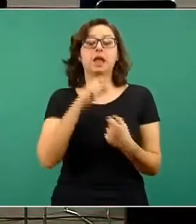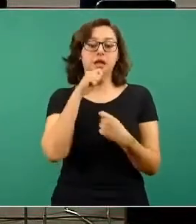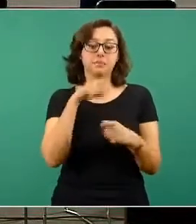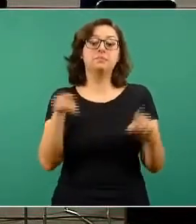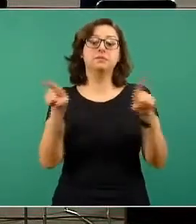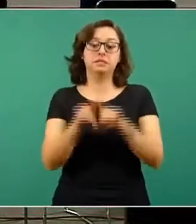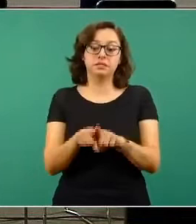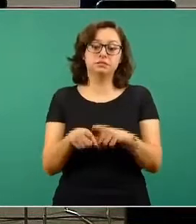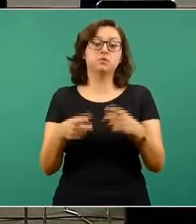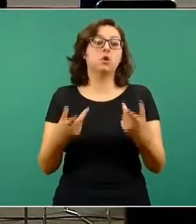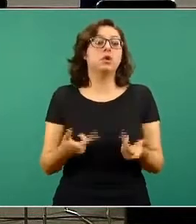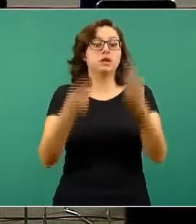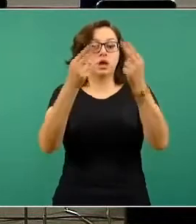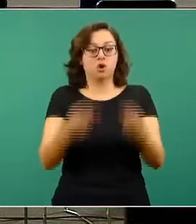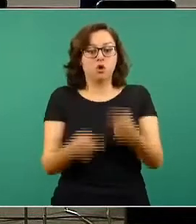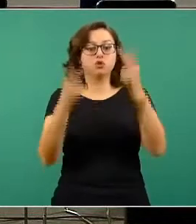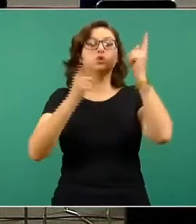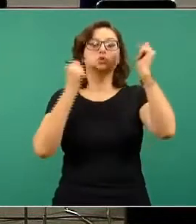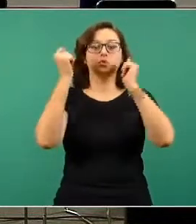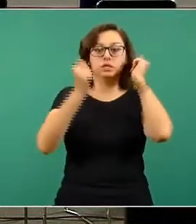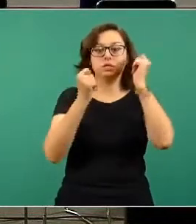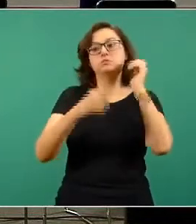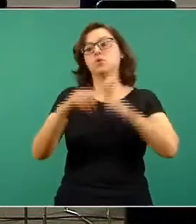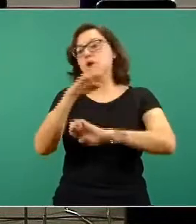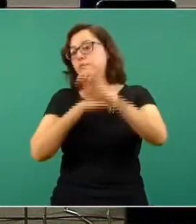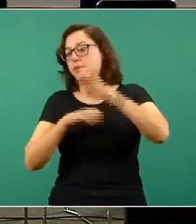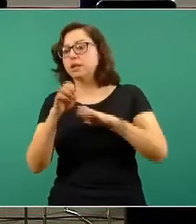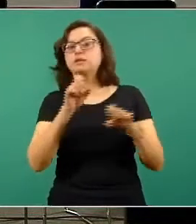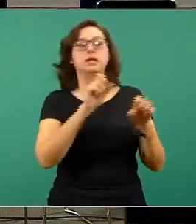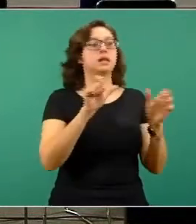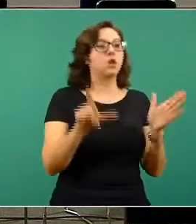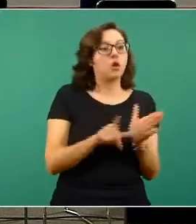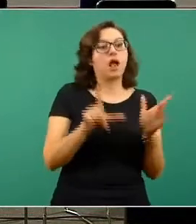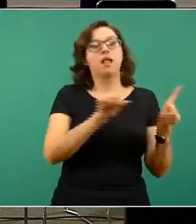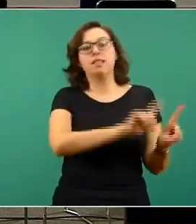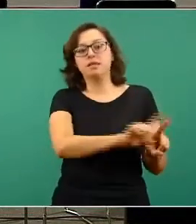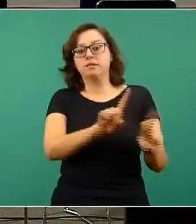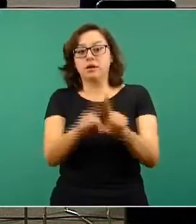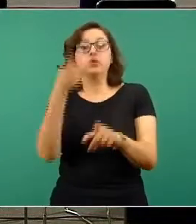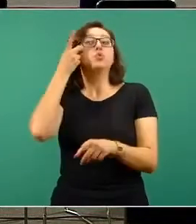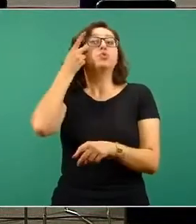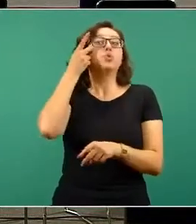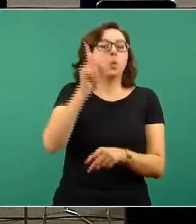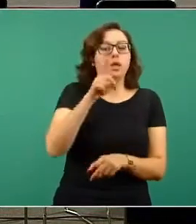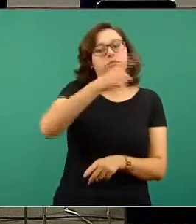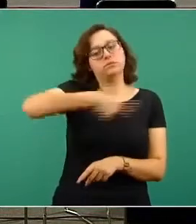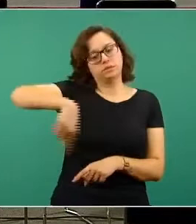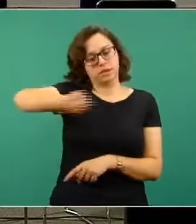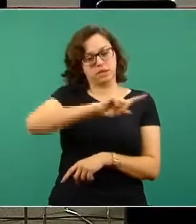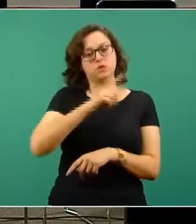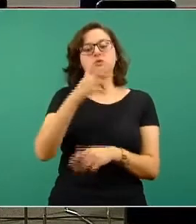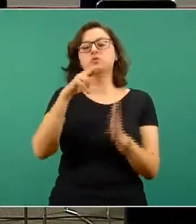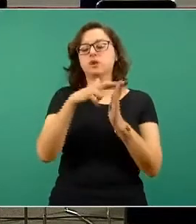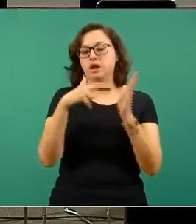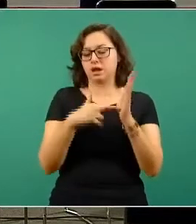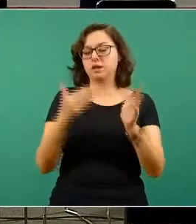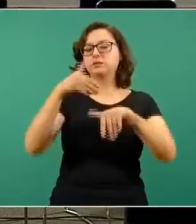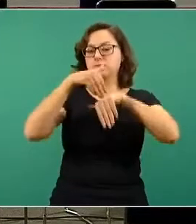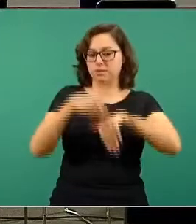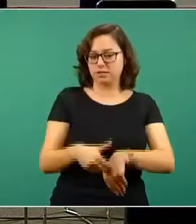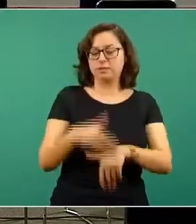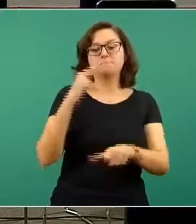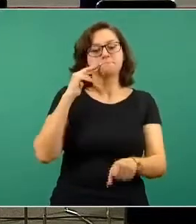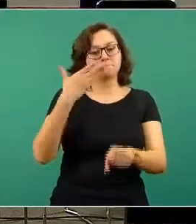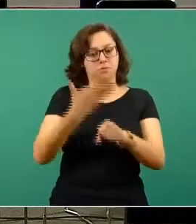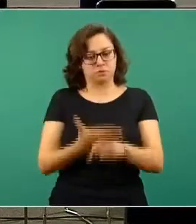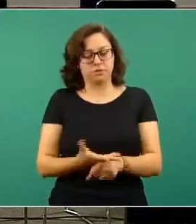de los dueños de empresas o establecimientos que operan este tipo de servicios turísticos, de,